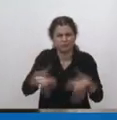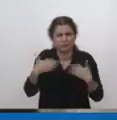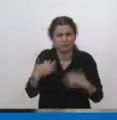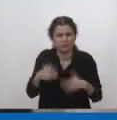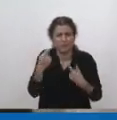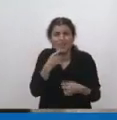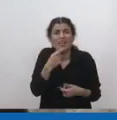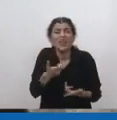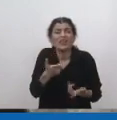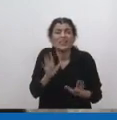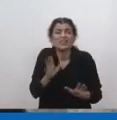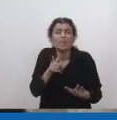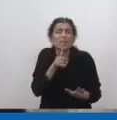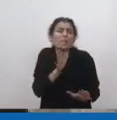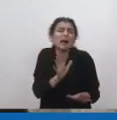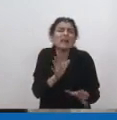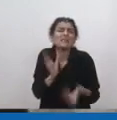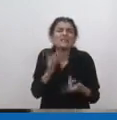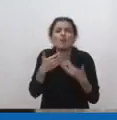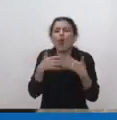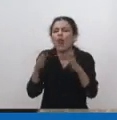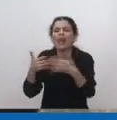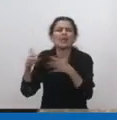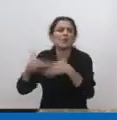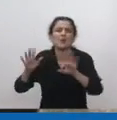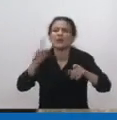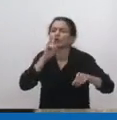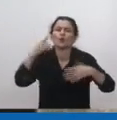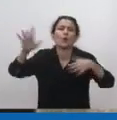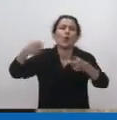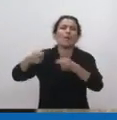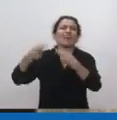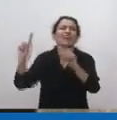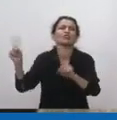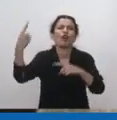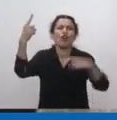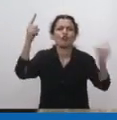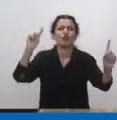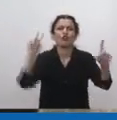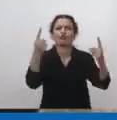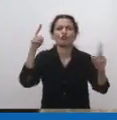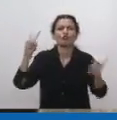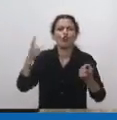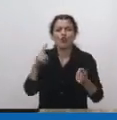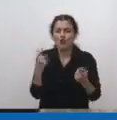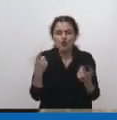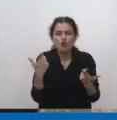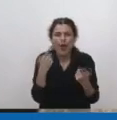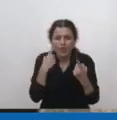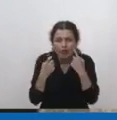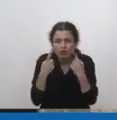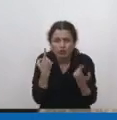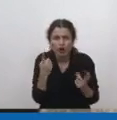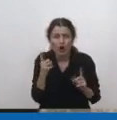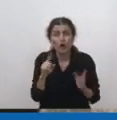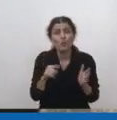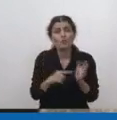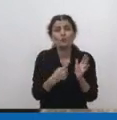absolutamente todo, quedó liberado al mercado, con una sola